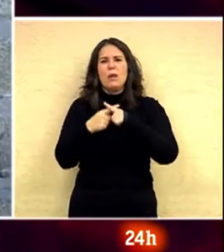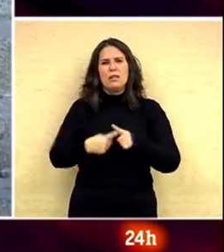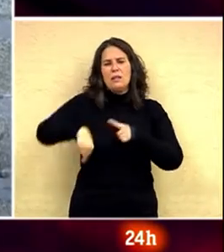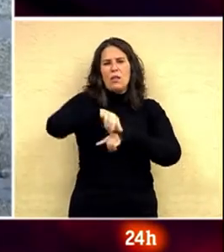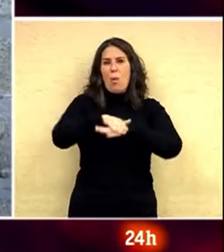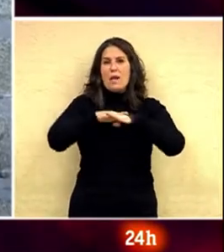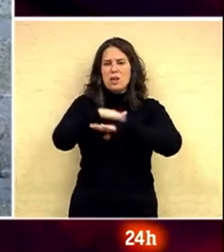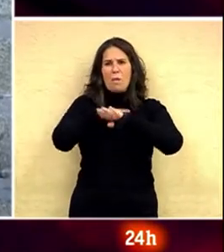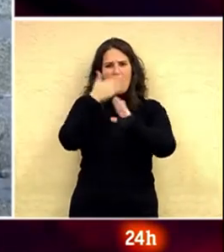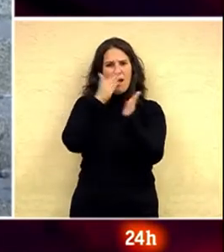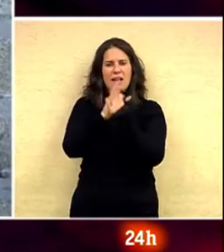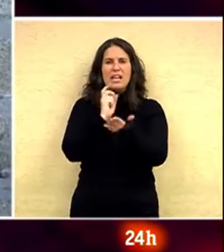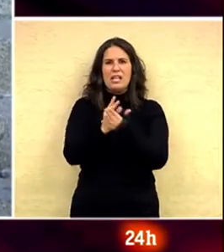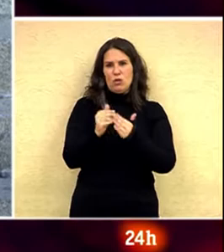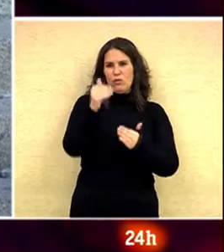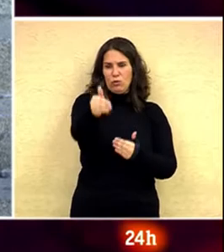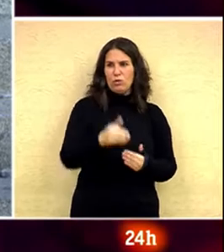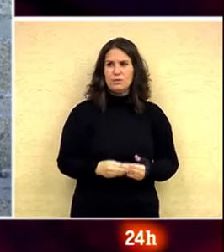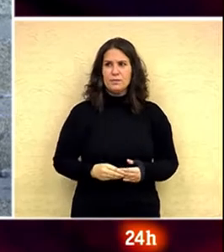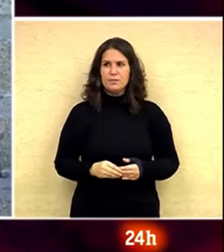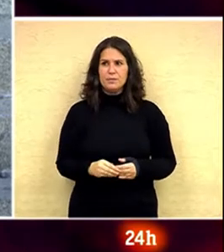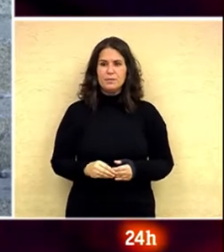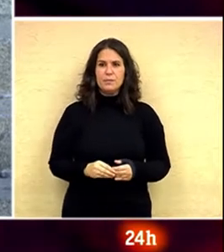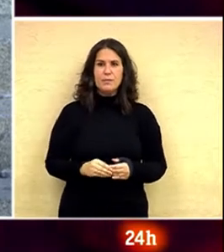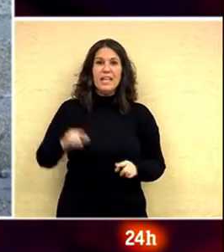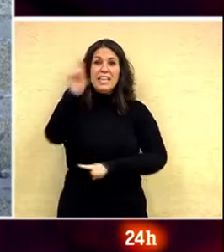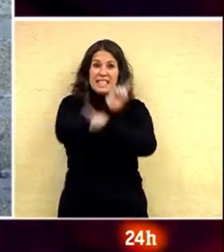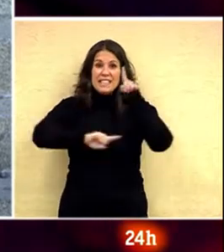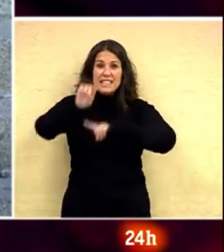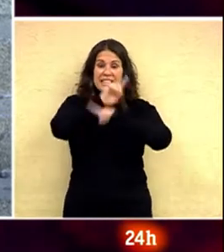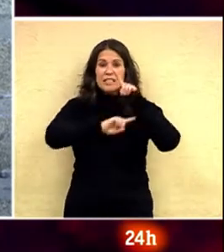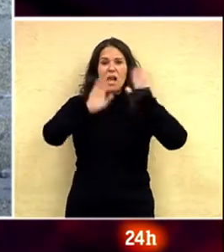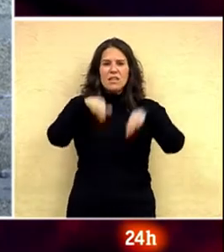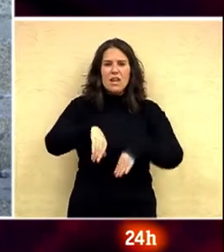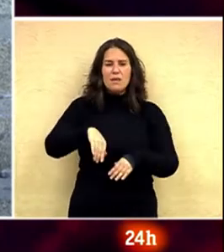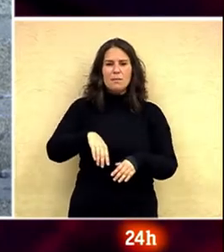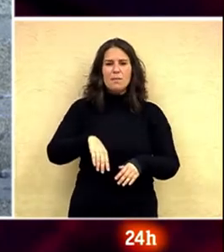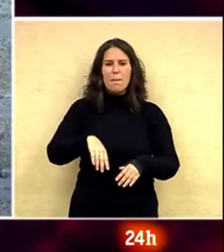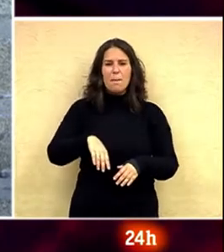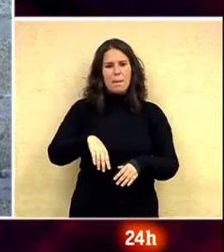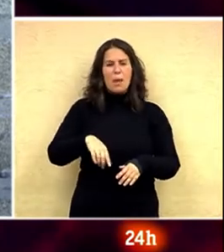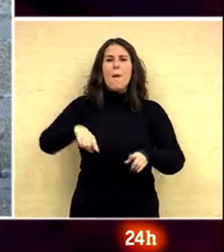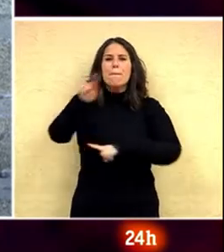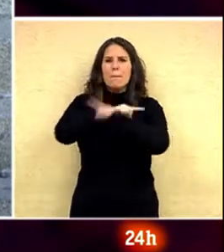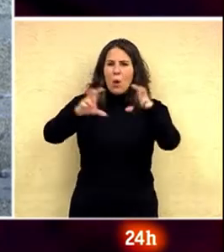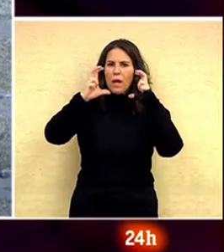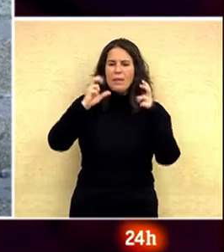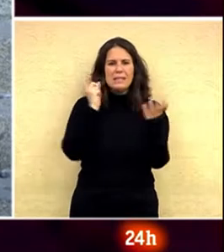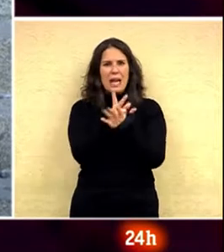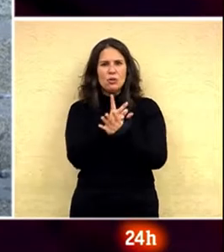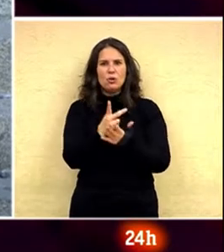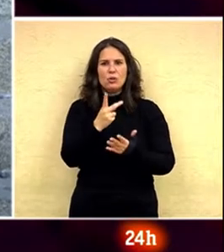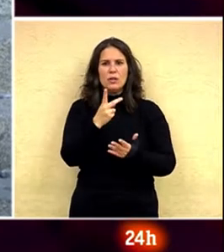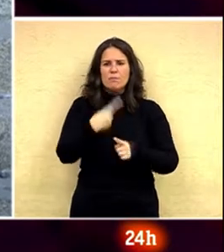para abordar los retos de futuro. La crisis ha agravado los problemas, retos y necesidades de